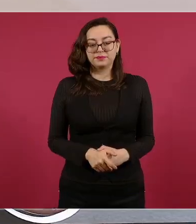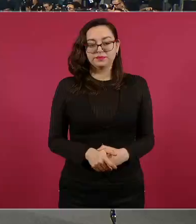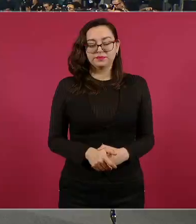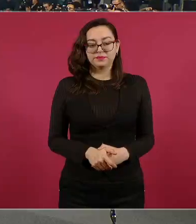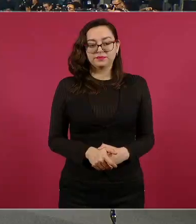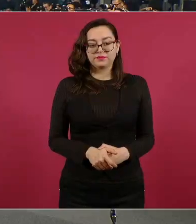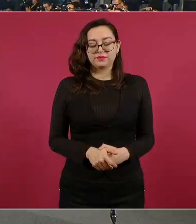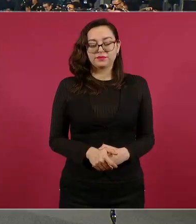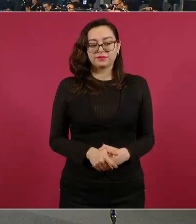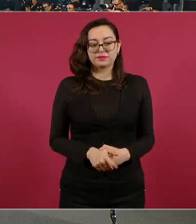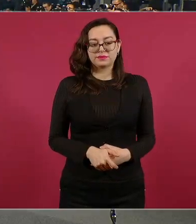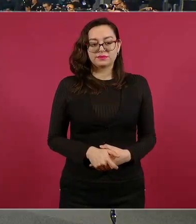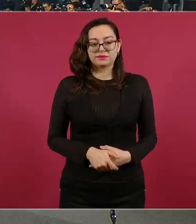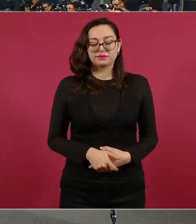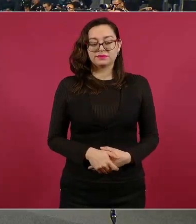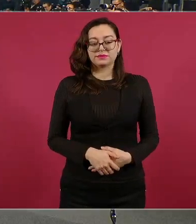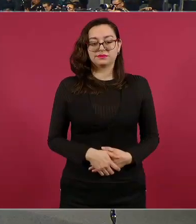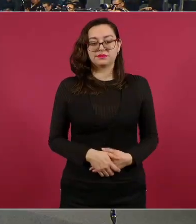Que se las quiero mostrar.